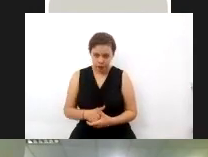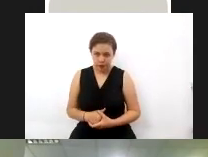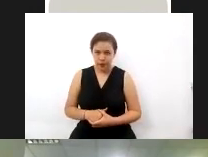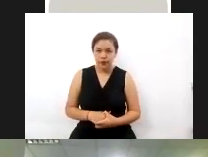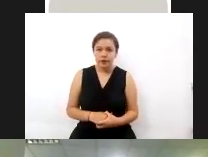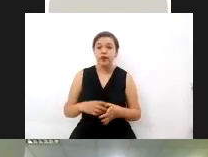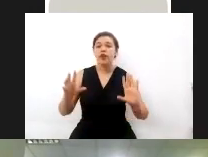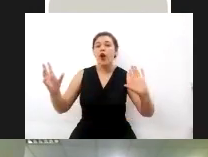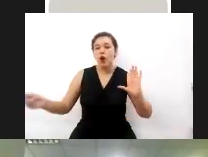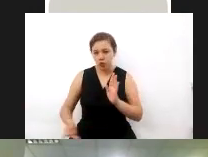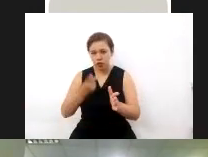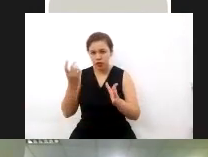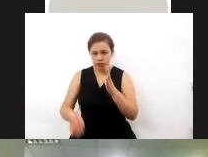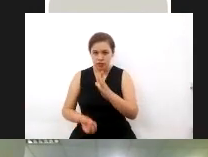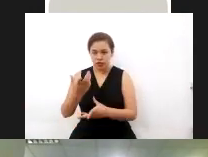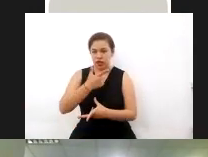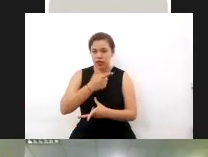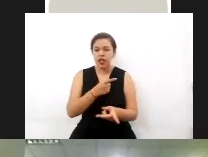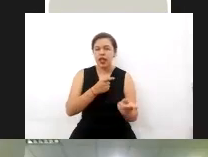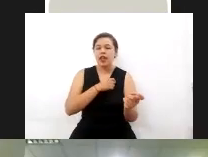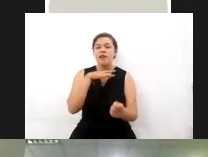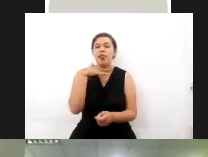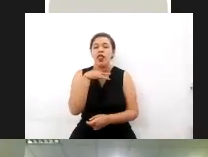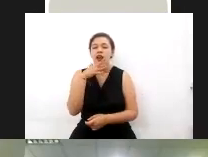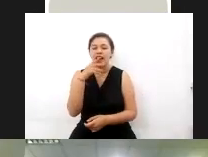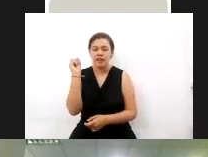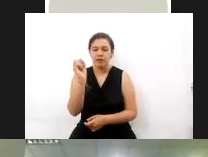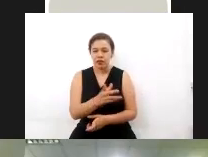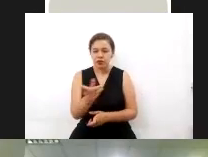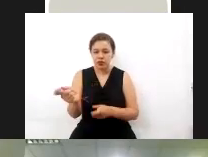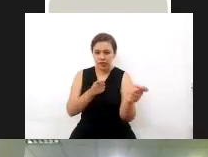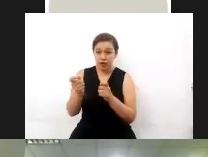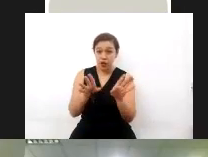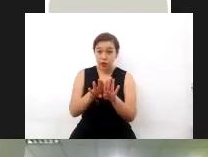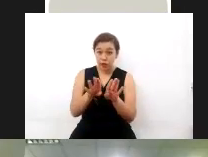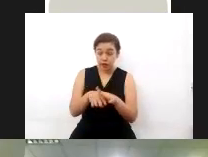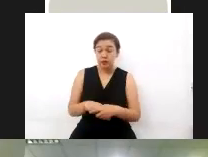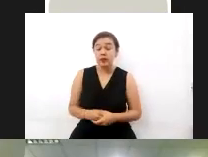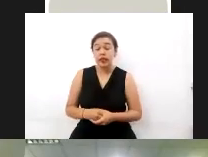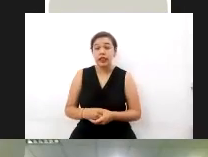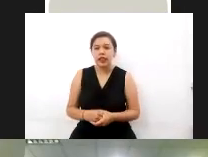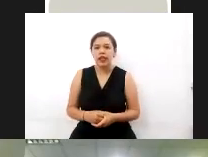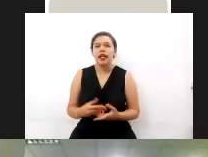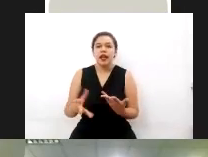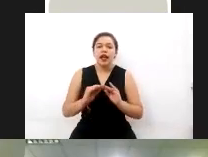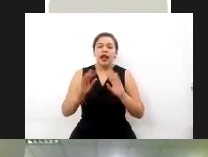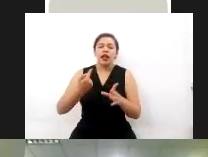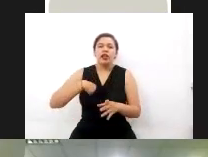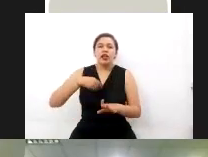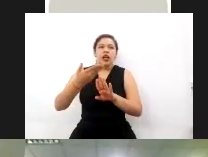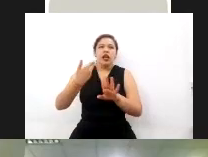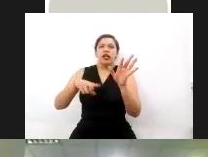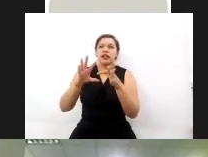Nuevamente volvemos a tocar el tema de el manejo de los residuos sanitarios y justamente era lo que les comentaba hace un